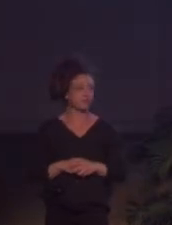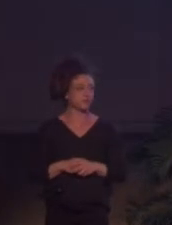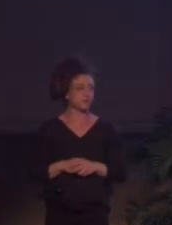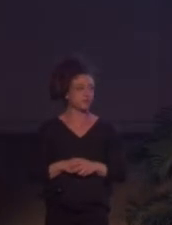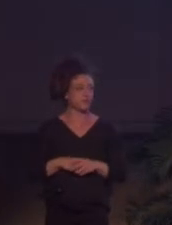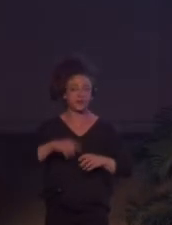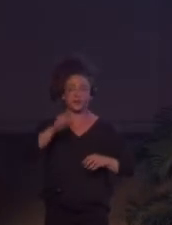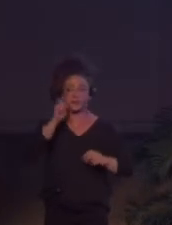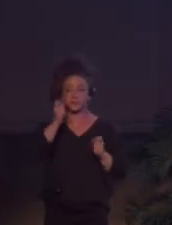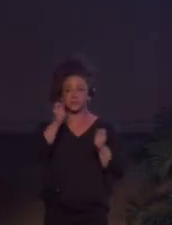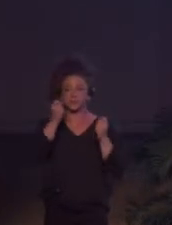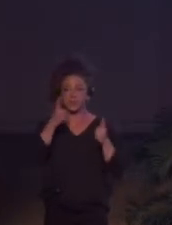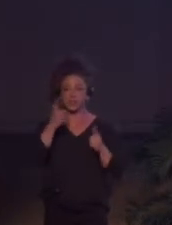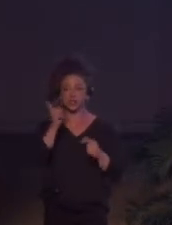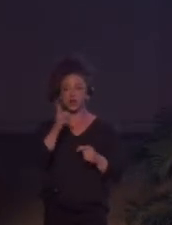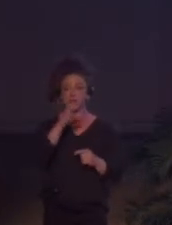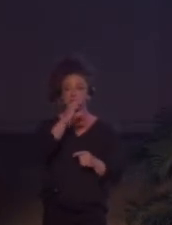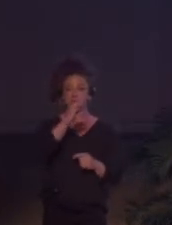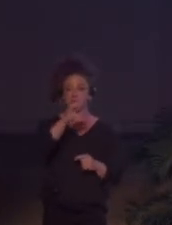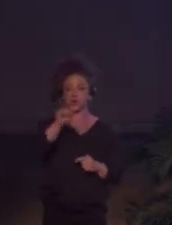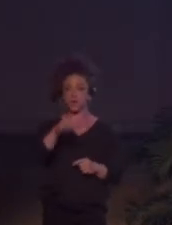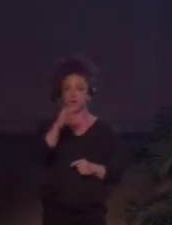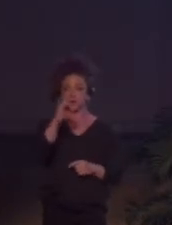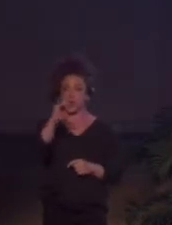Vale. Bueno, aterpetuak liburua izan da